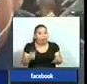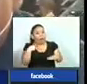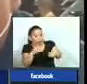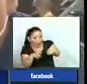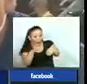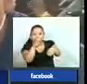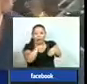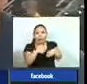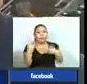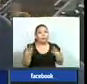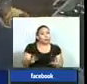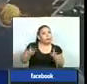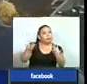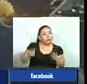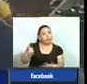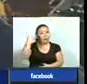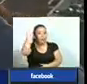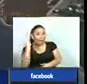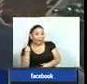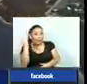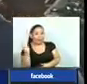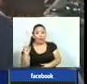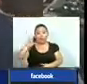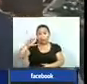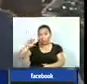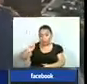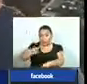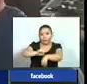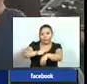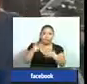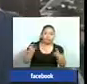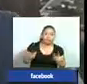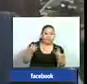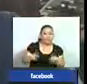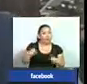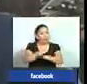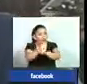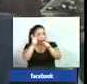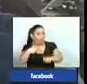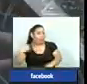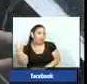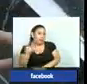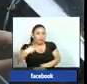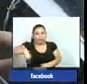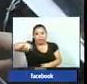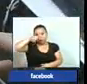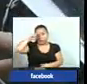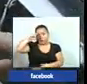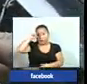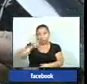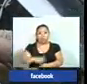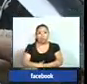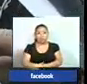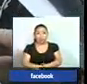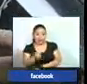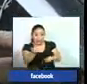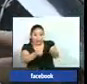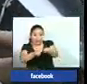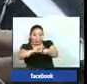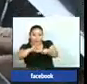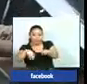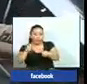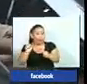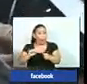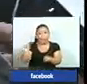paran. Hemos estado media hora en la parada de buses desde las cuatro y media y nada, y uno tiene que llegar a su trabajo. Al no estar autorizado para